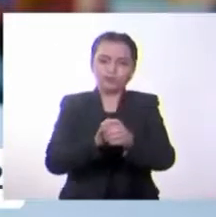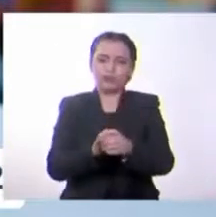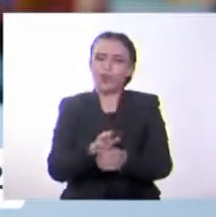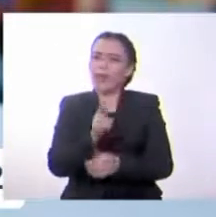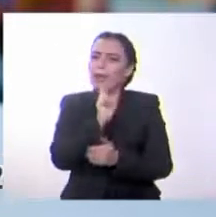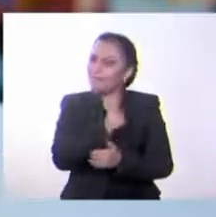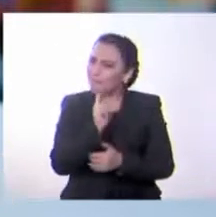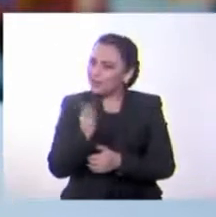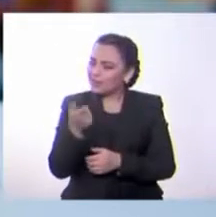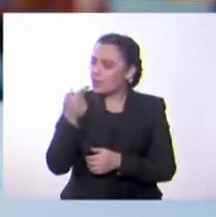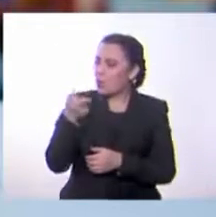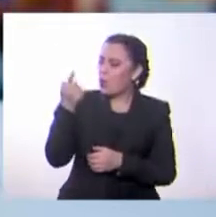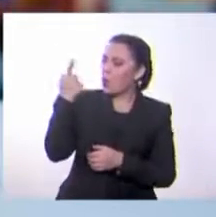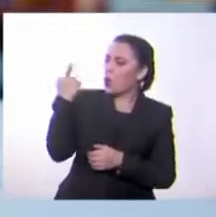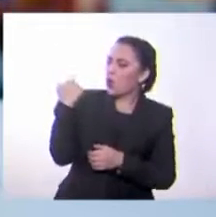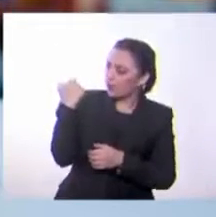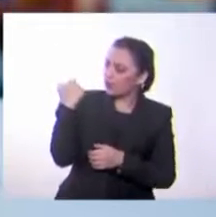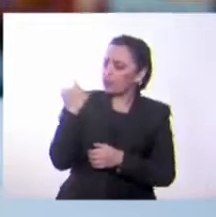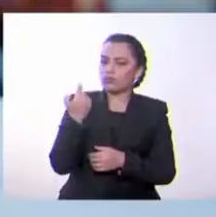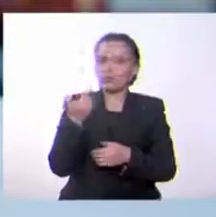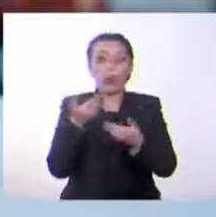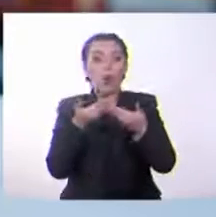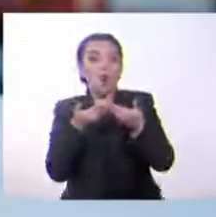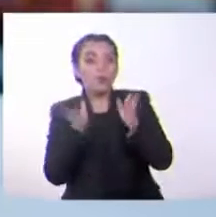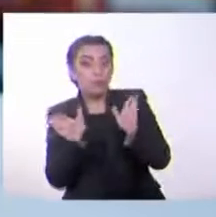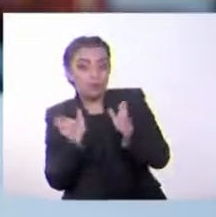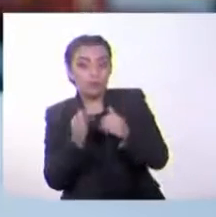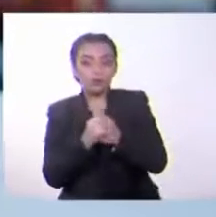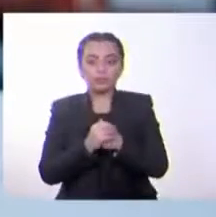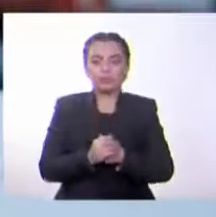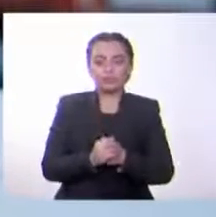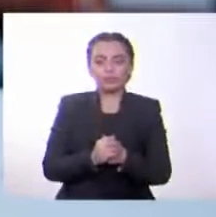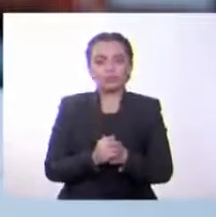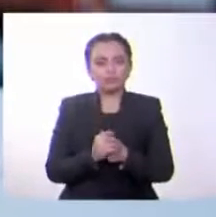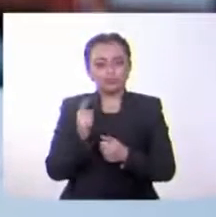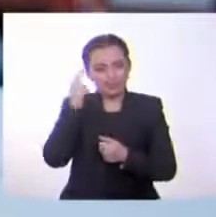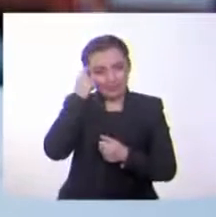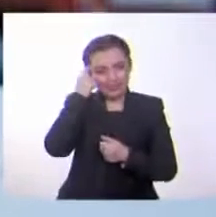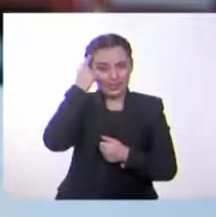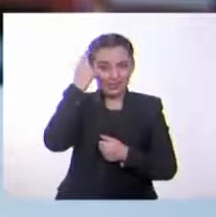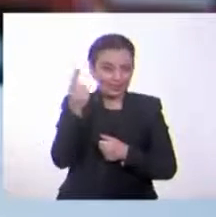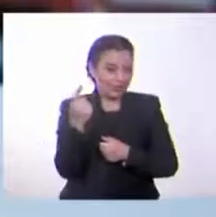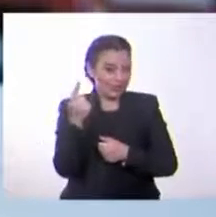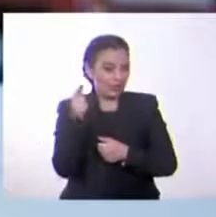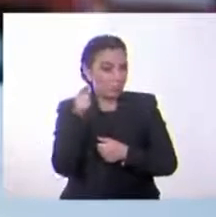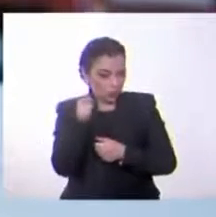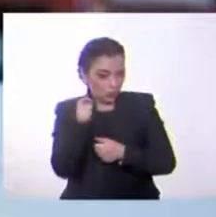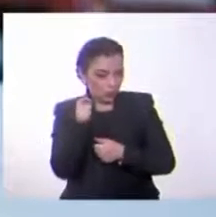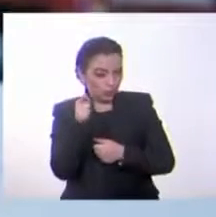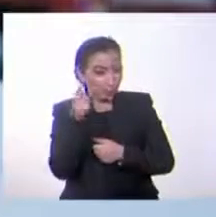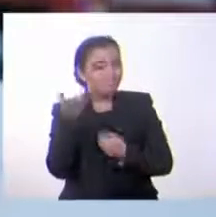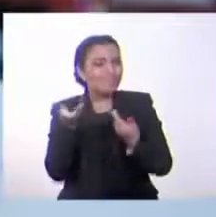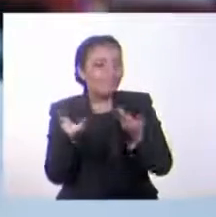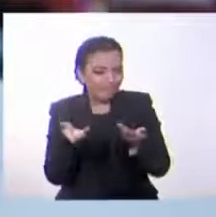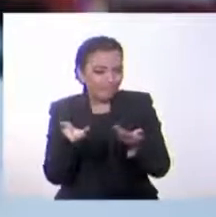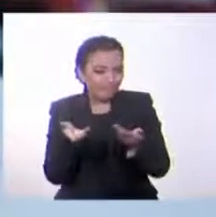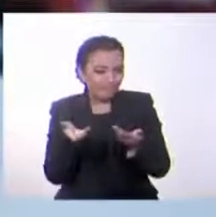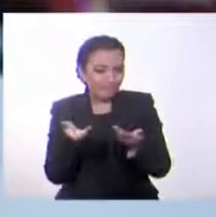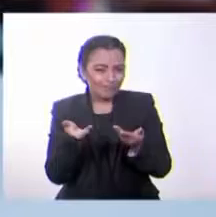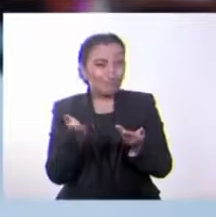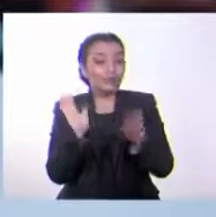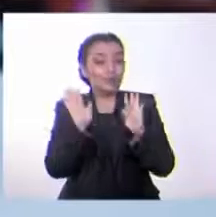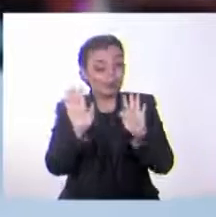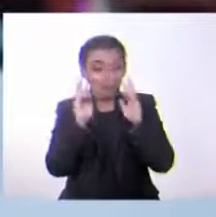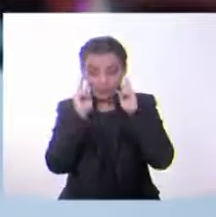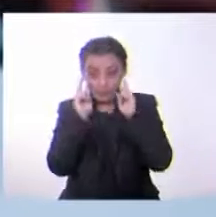caso anterior o va a ocurrir algo diferente? La hipótesis que tengas, lo que tengas escrito, veamos qué es lo que ocurre, si